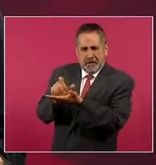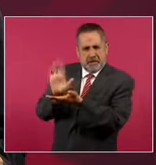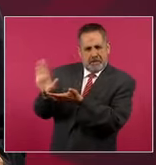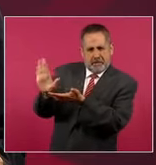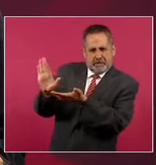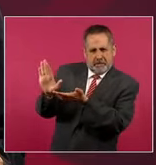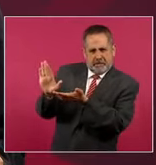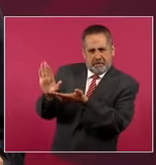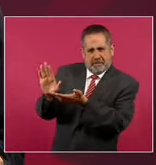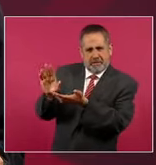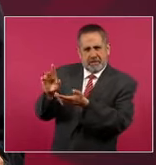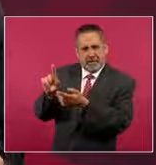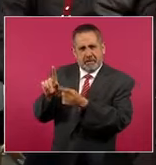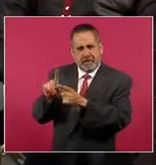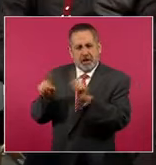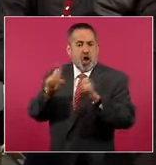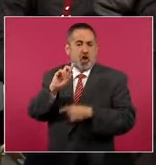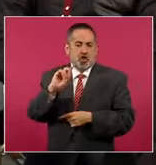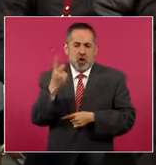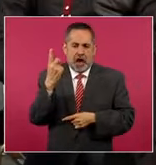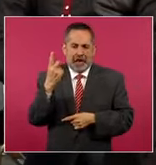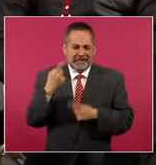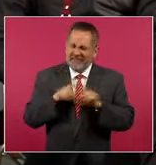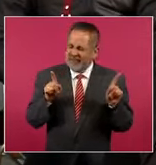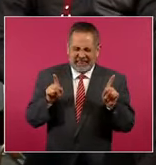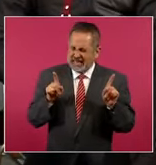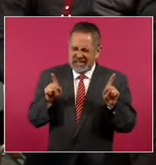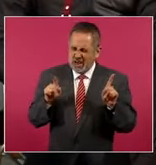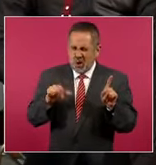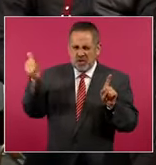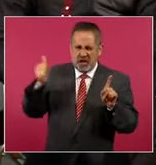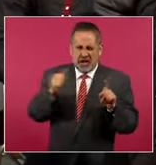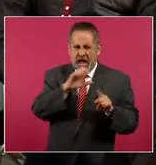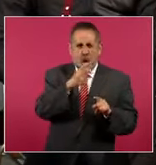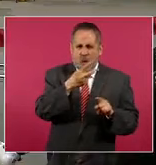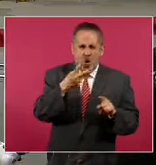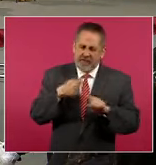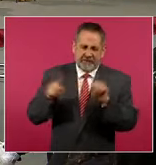que no sea precisamente el dólar. Nosotros